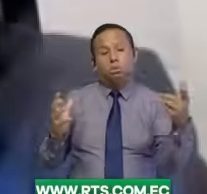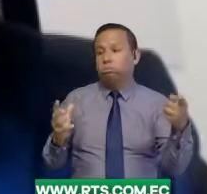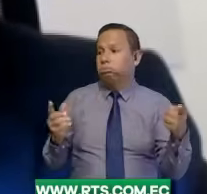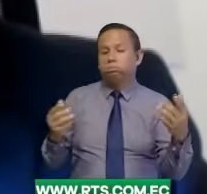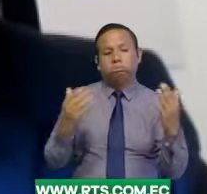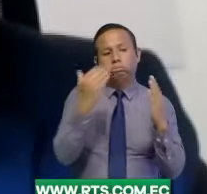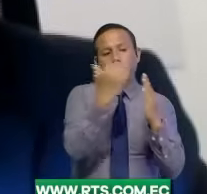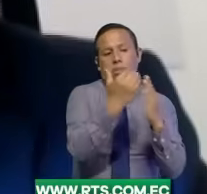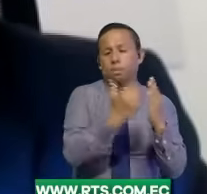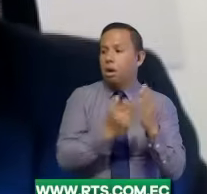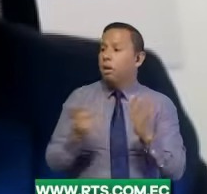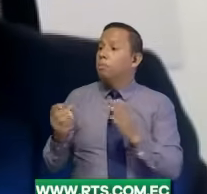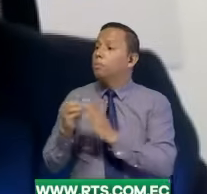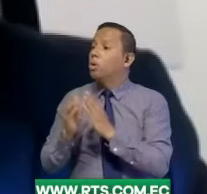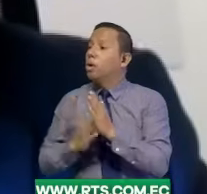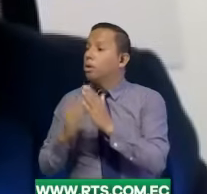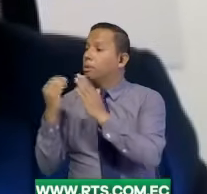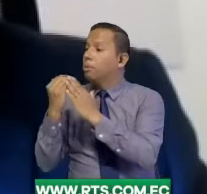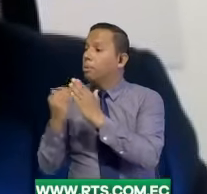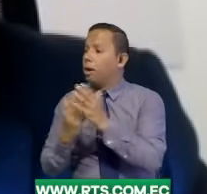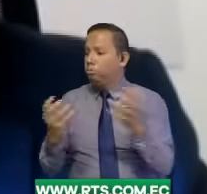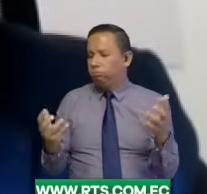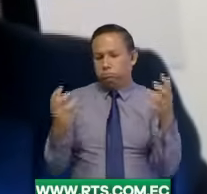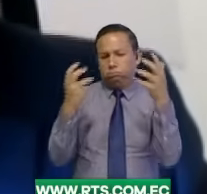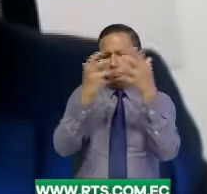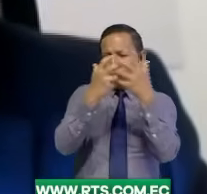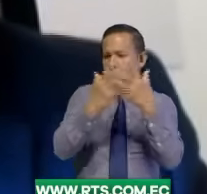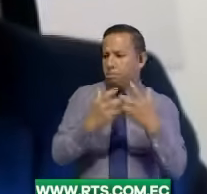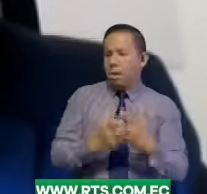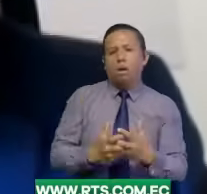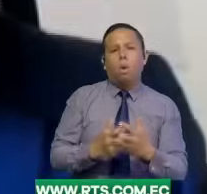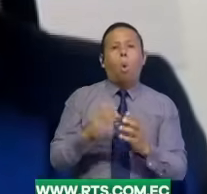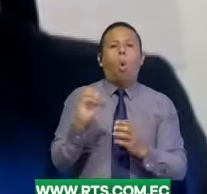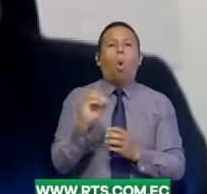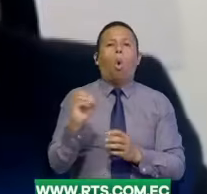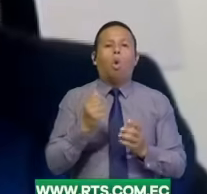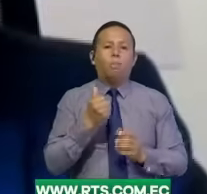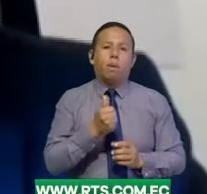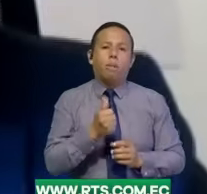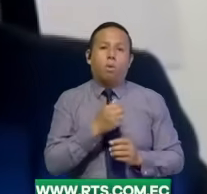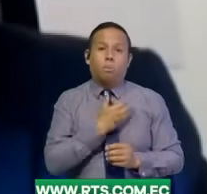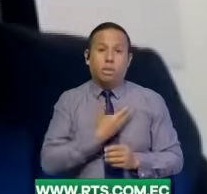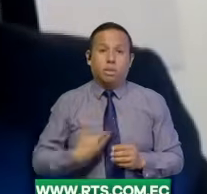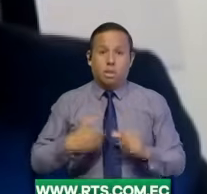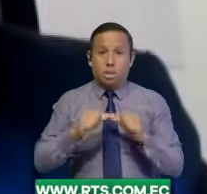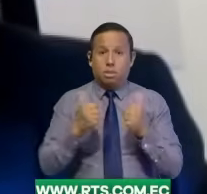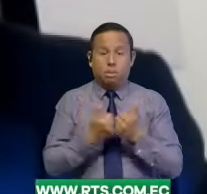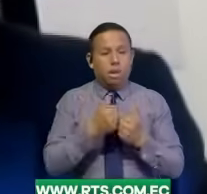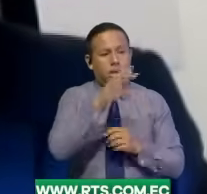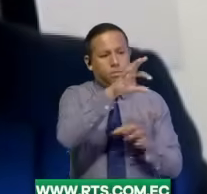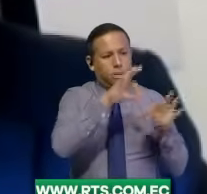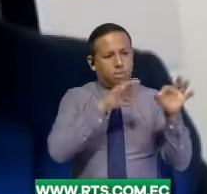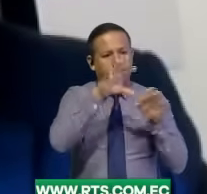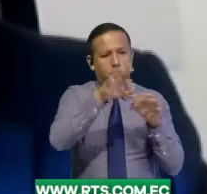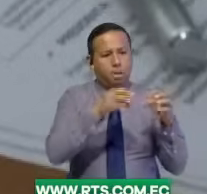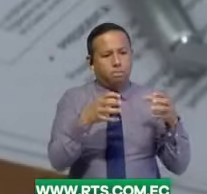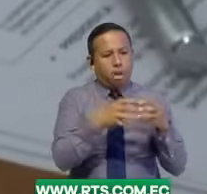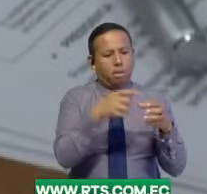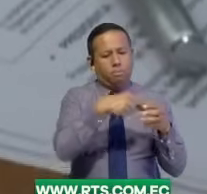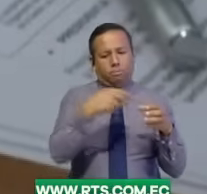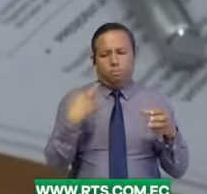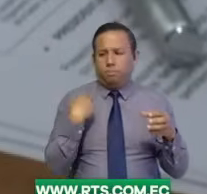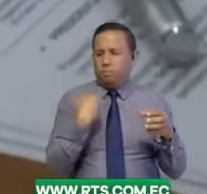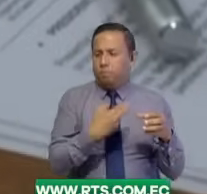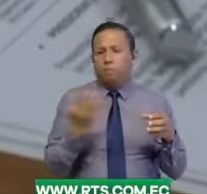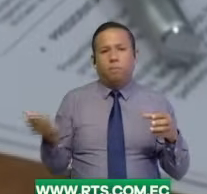defecto de una comisión multicompetente y multipartidaria para que trate todas las reformas que pueda presentar el presidente Noboa. Lo que